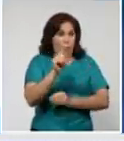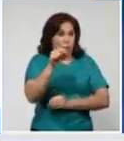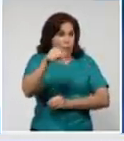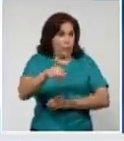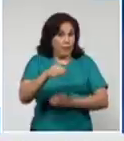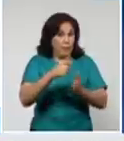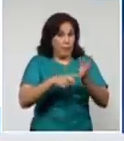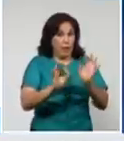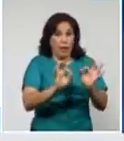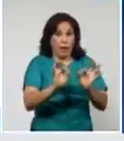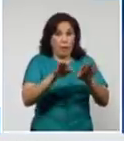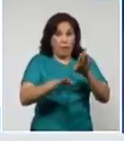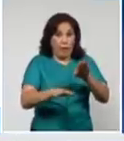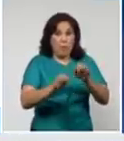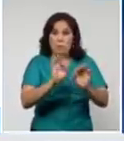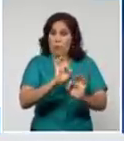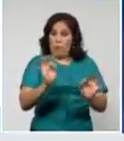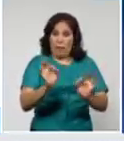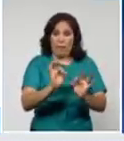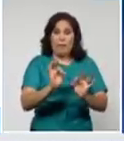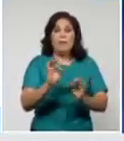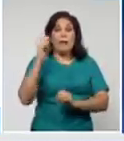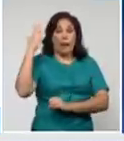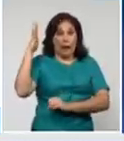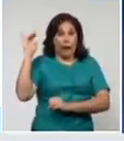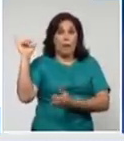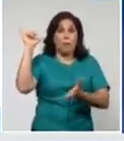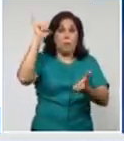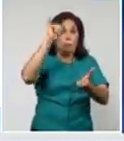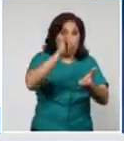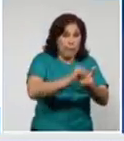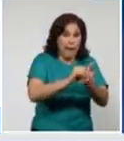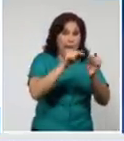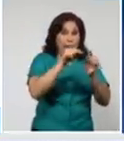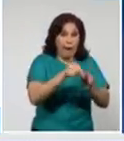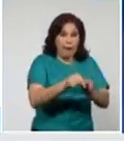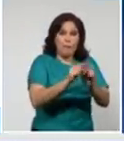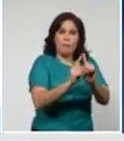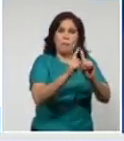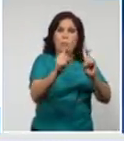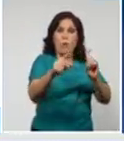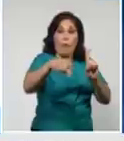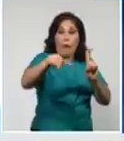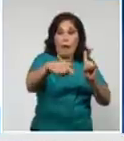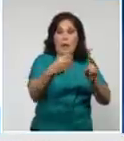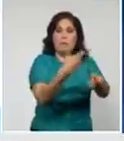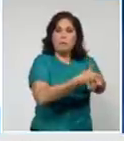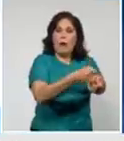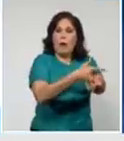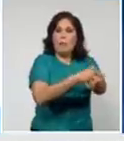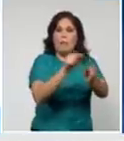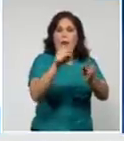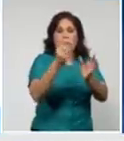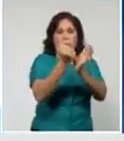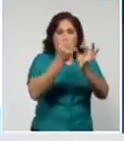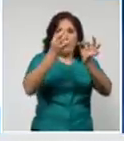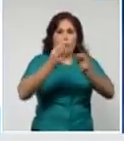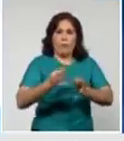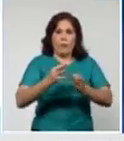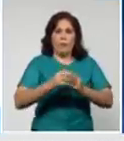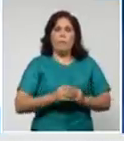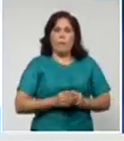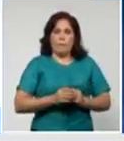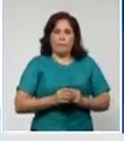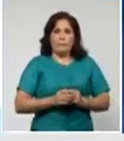provincia, sino que regresando del exterior fueron a la cuarentena y ahí es cuando se diagnostica. Los casos